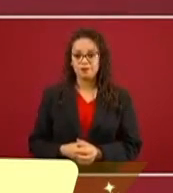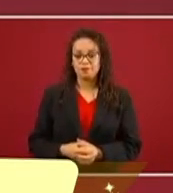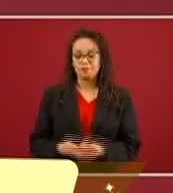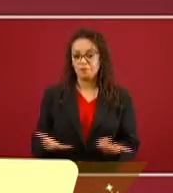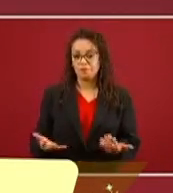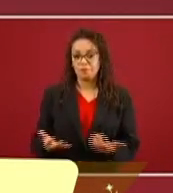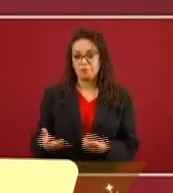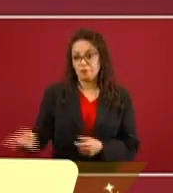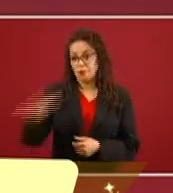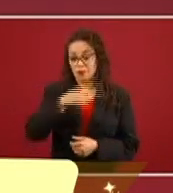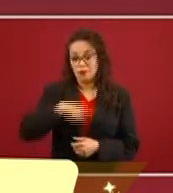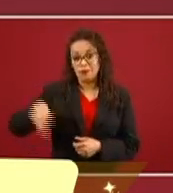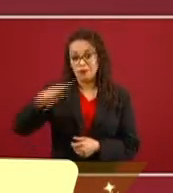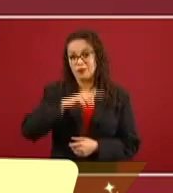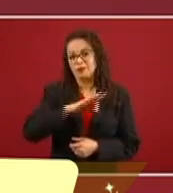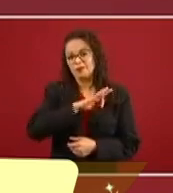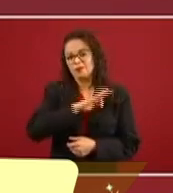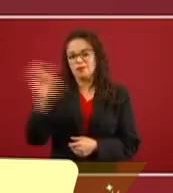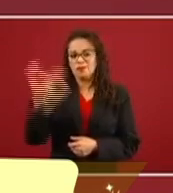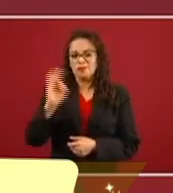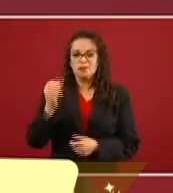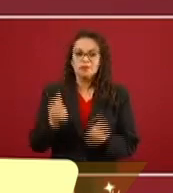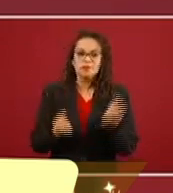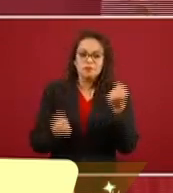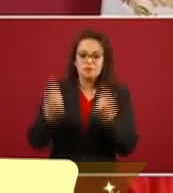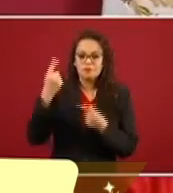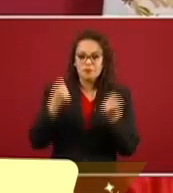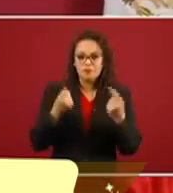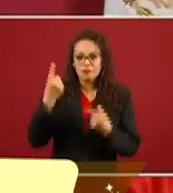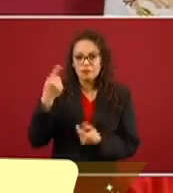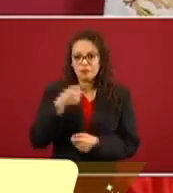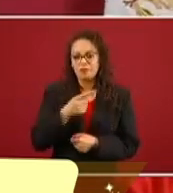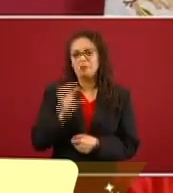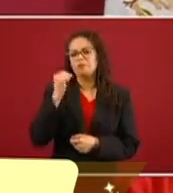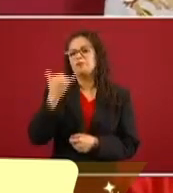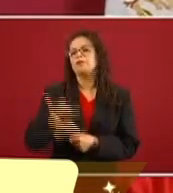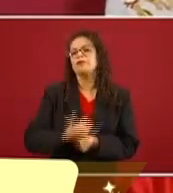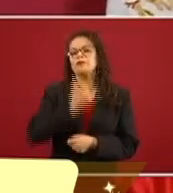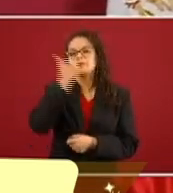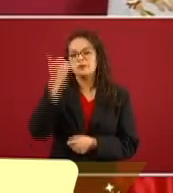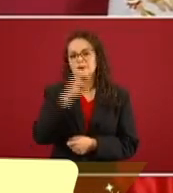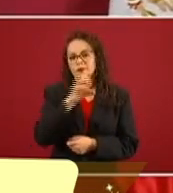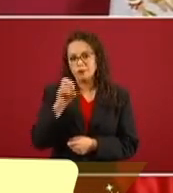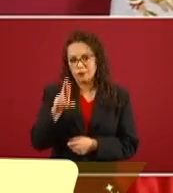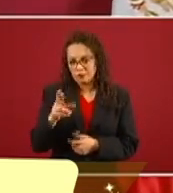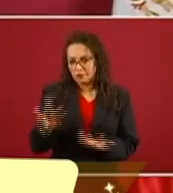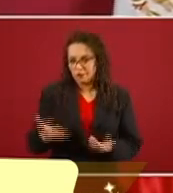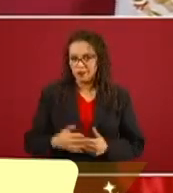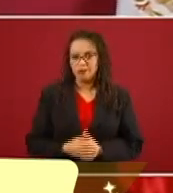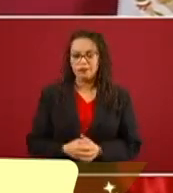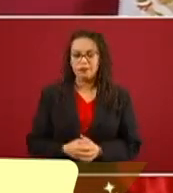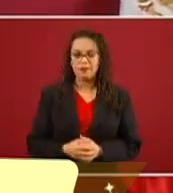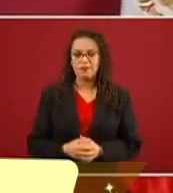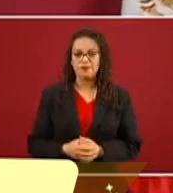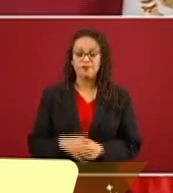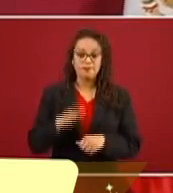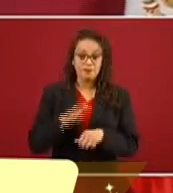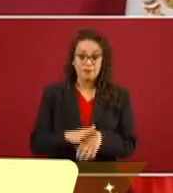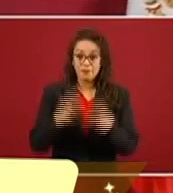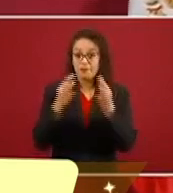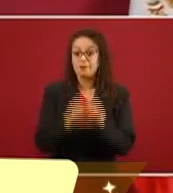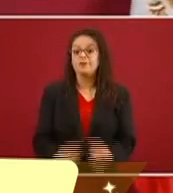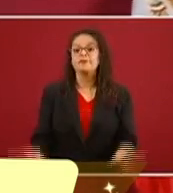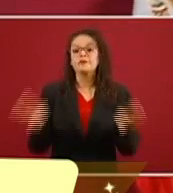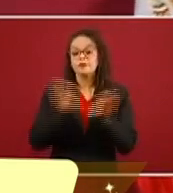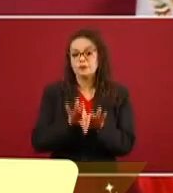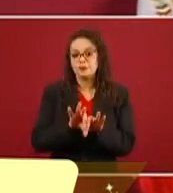para enfrentar la contingencia por kobe 19 y en contraste el partido acción nacional rechazó este